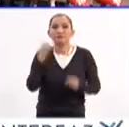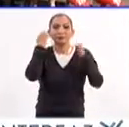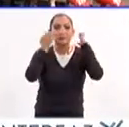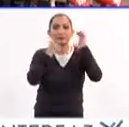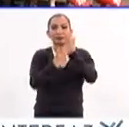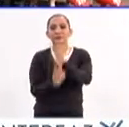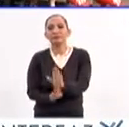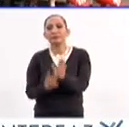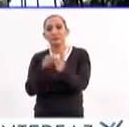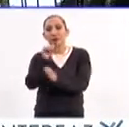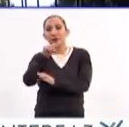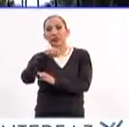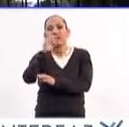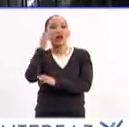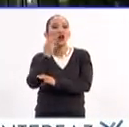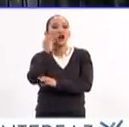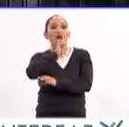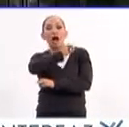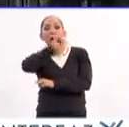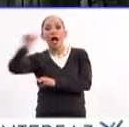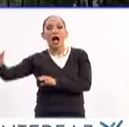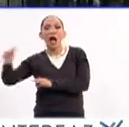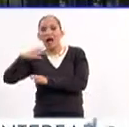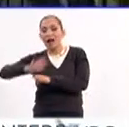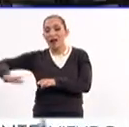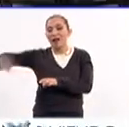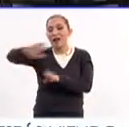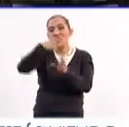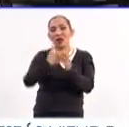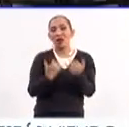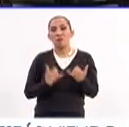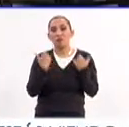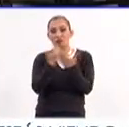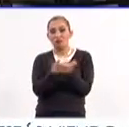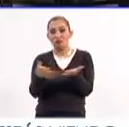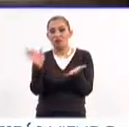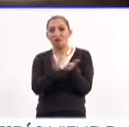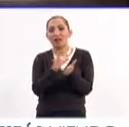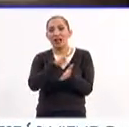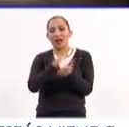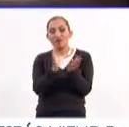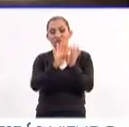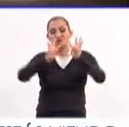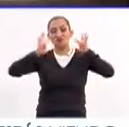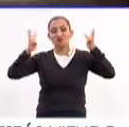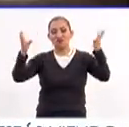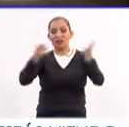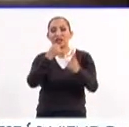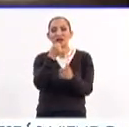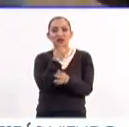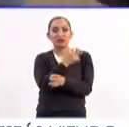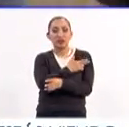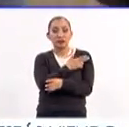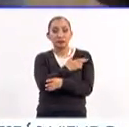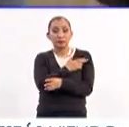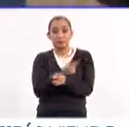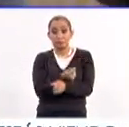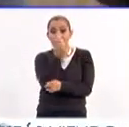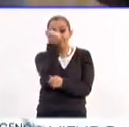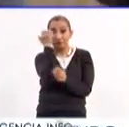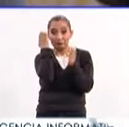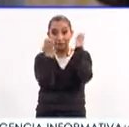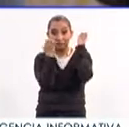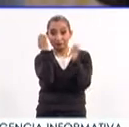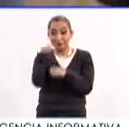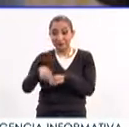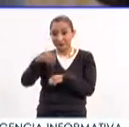presenta sobre la Avenida de los Leones hasta llegar a la explanada de la Juventud Heroica, donde se ubica el Monumento a los Niños Héroes. Es la primera exposición que se hace